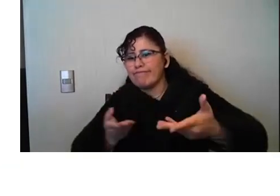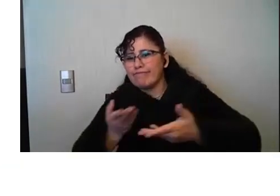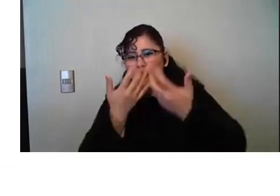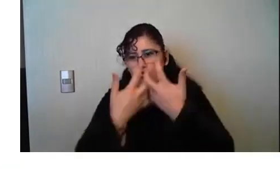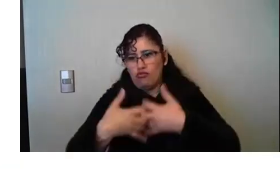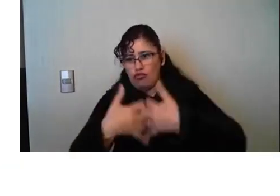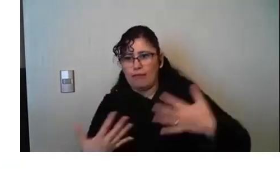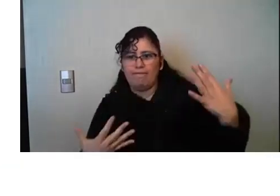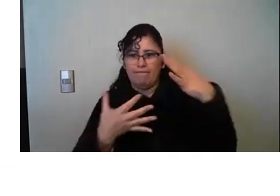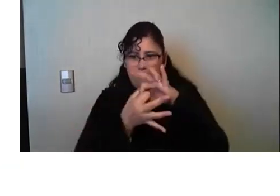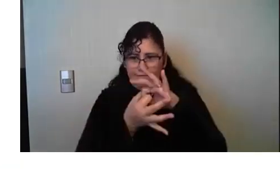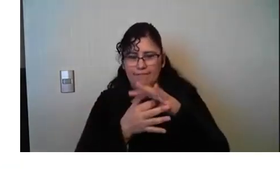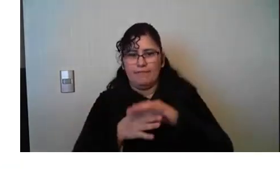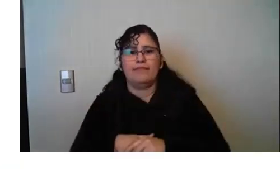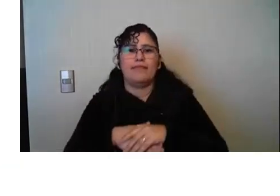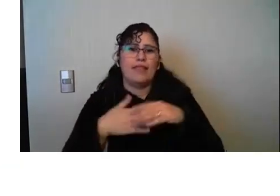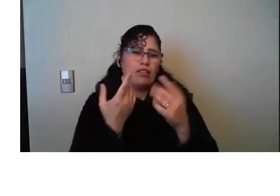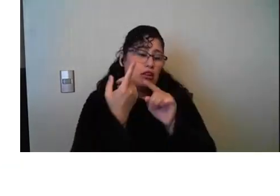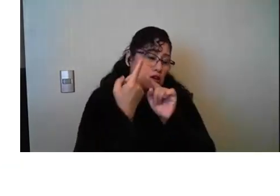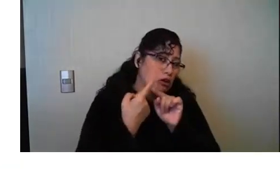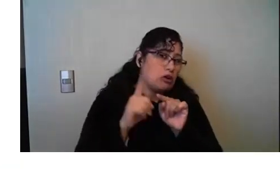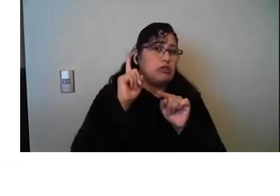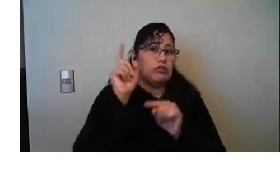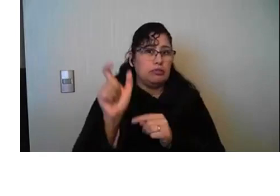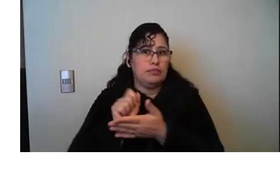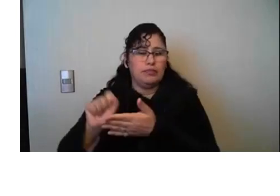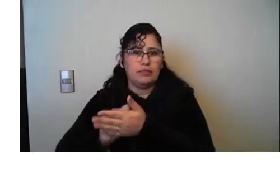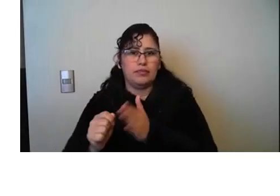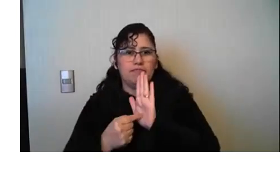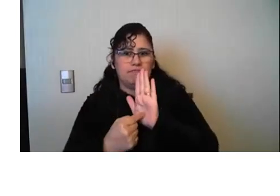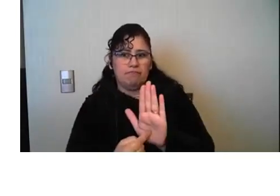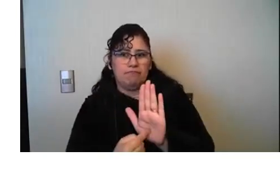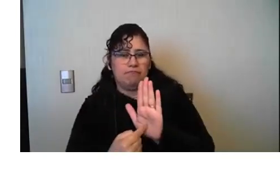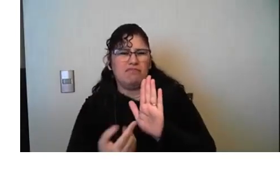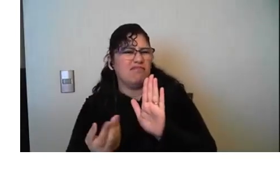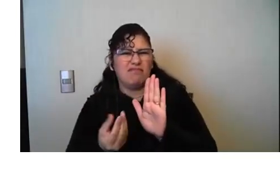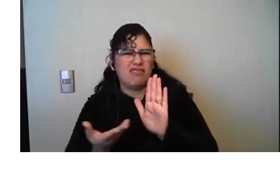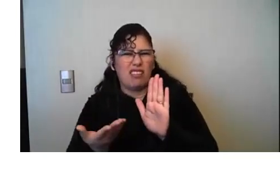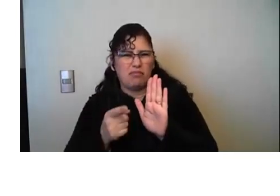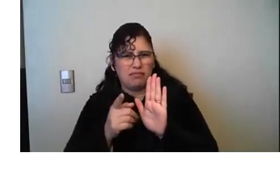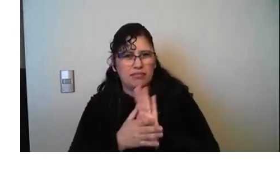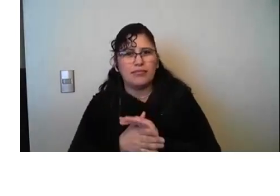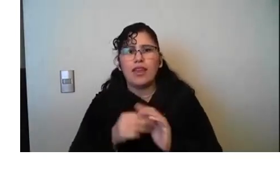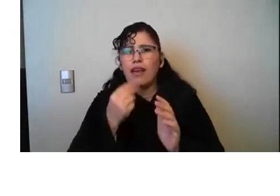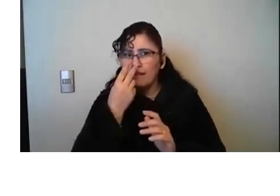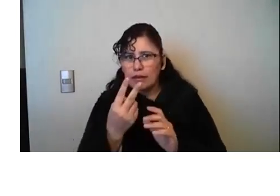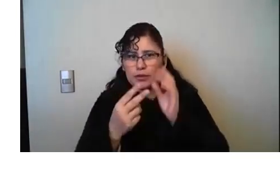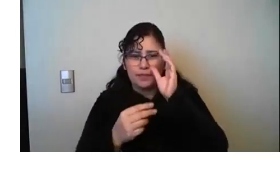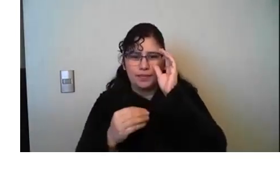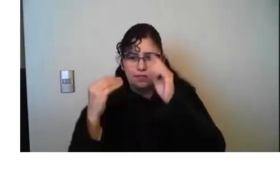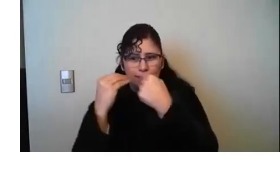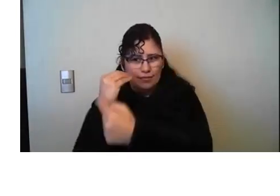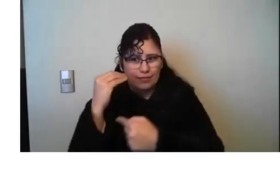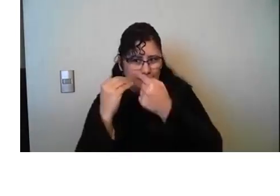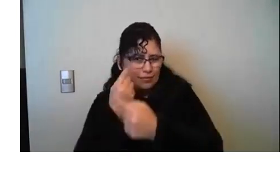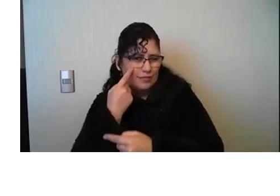Ahora, aquí hay otra imagen de otro autor en que observamos el cerebelo, pero en